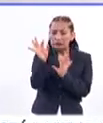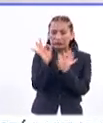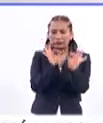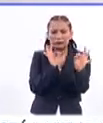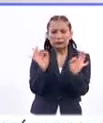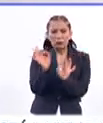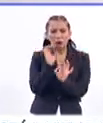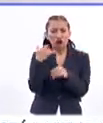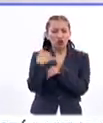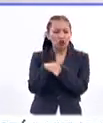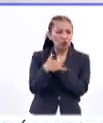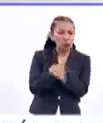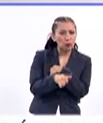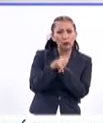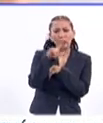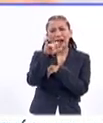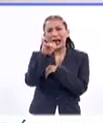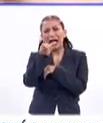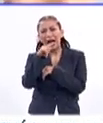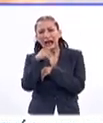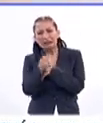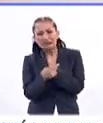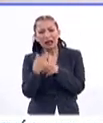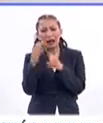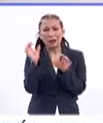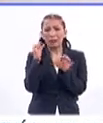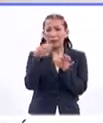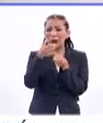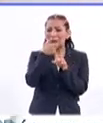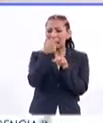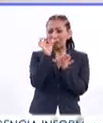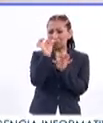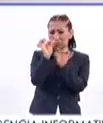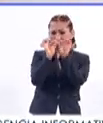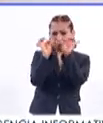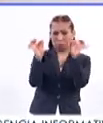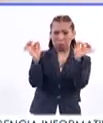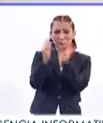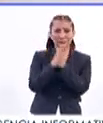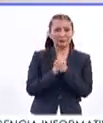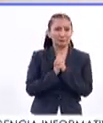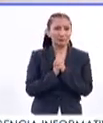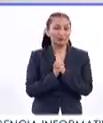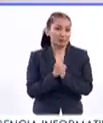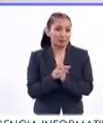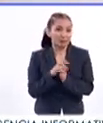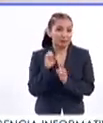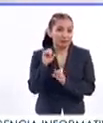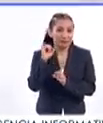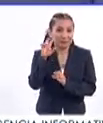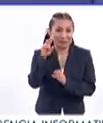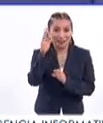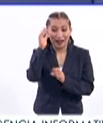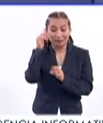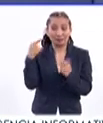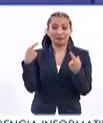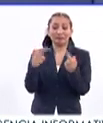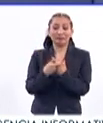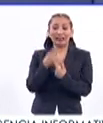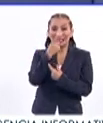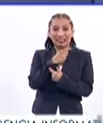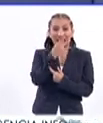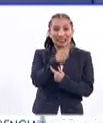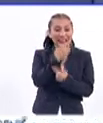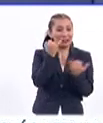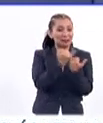light, como yogur light, panecitos así delgaditos, todo. Claro, no, sin duda alguna, esas coincidencias nos lo han dicho